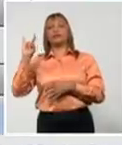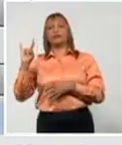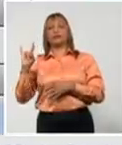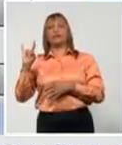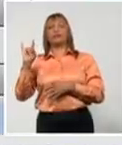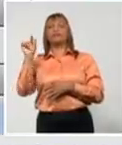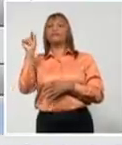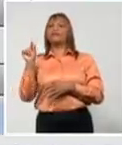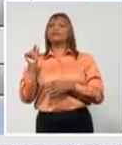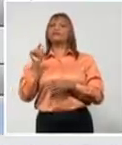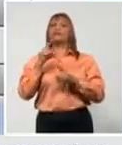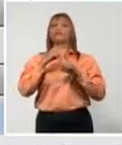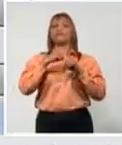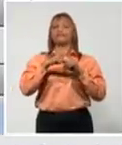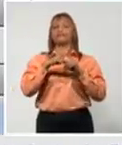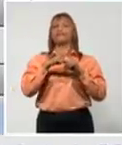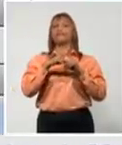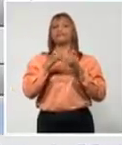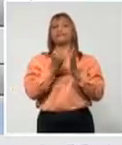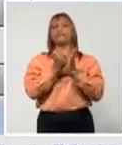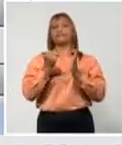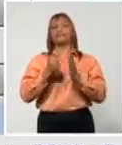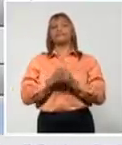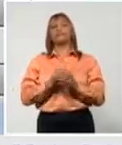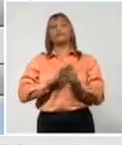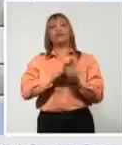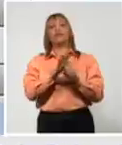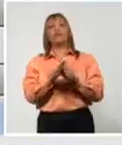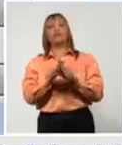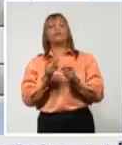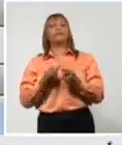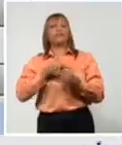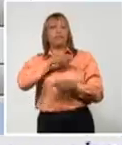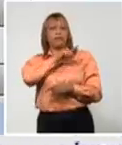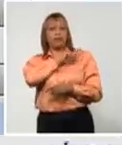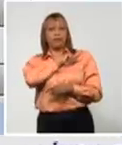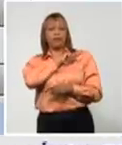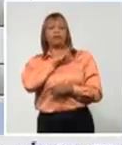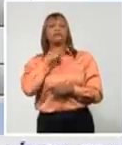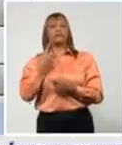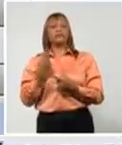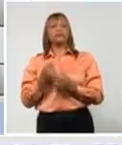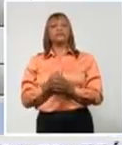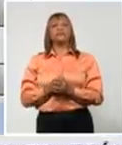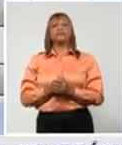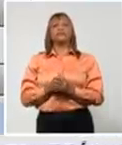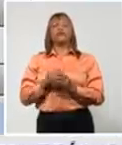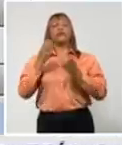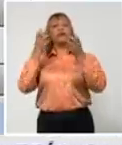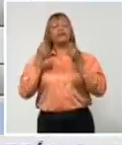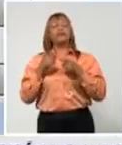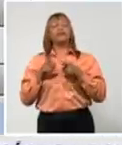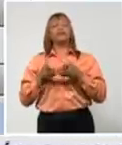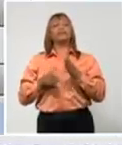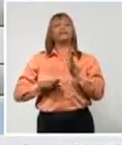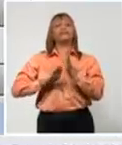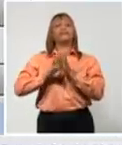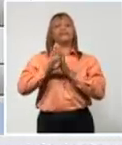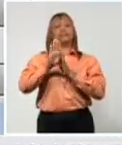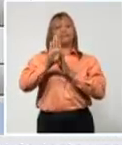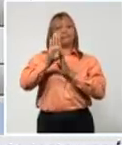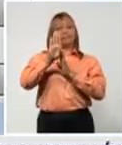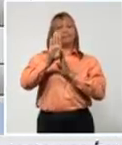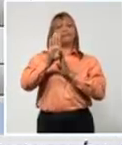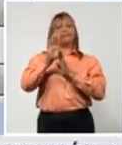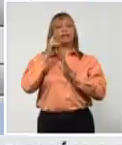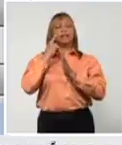14.044.869 casos confirmados, y ayer, creo que es una cifra de las más elevadas que hemos visto en esta